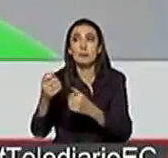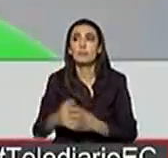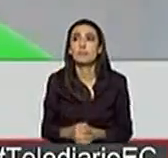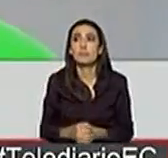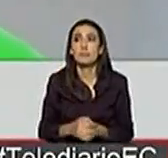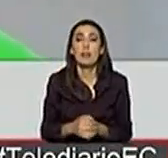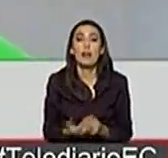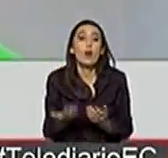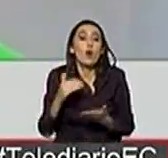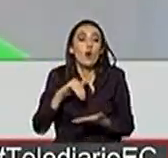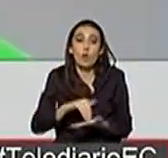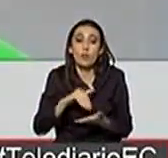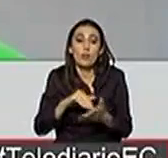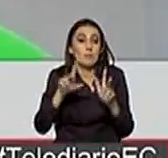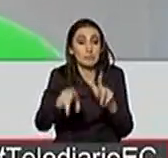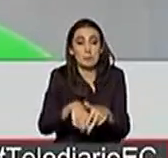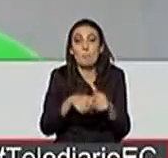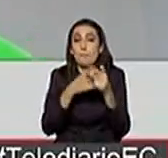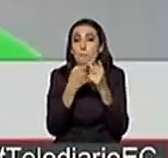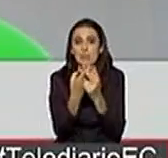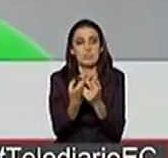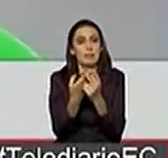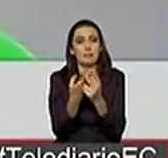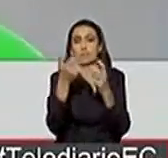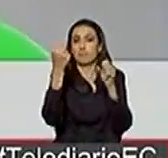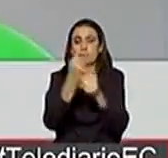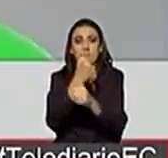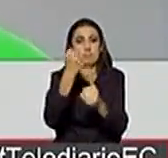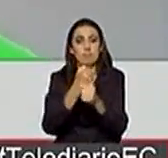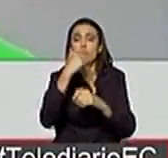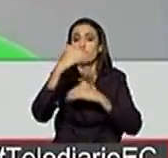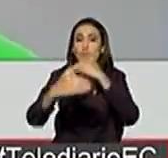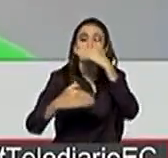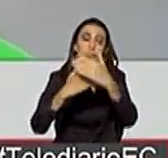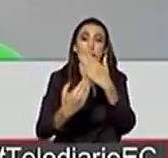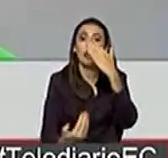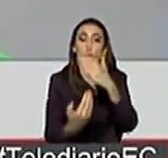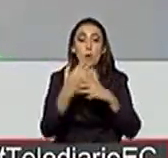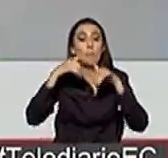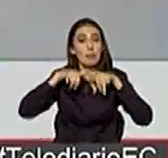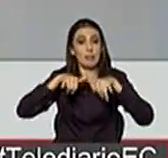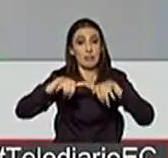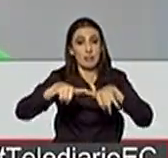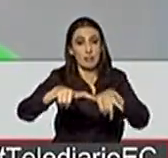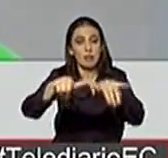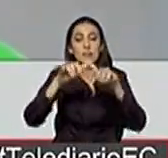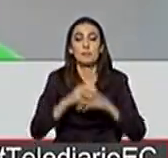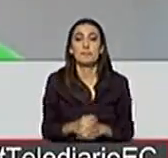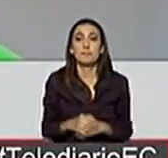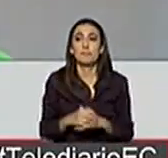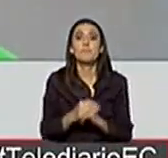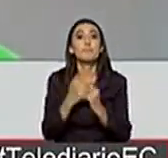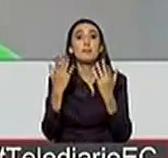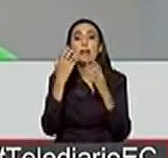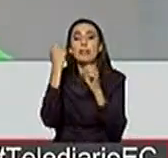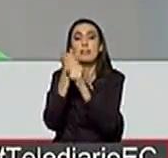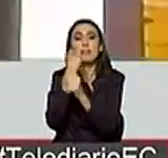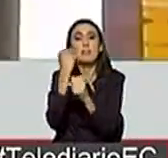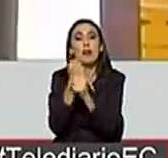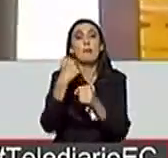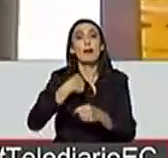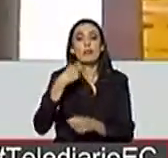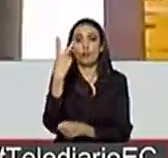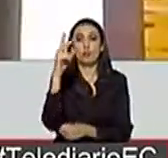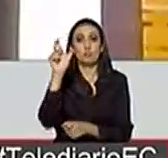emprender estamos luchando para generar algo de empleo para salir adelante cuando pasó esto trabajan dos personas conmigo